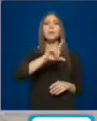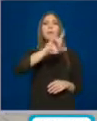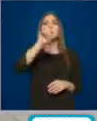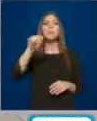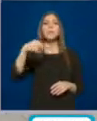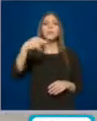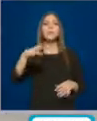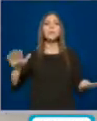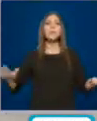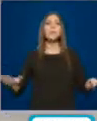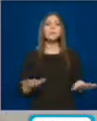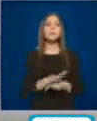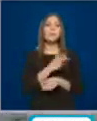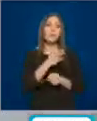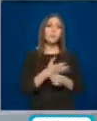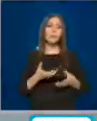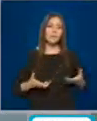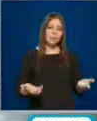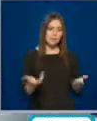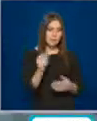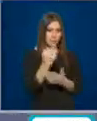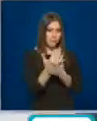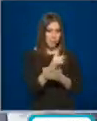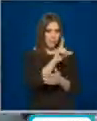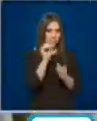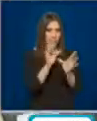llamaron? Ahorita le digo.